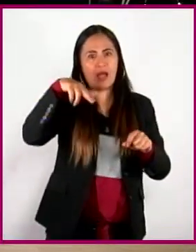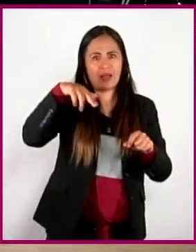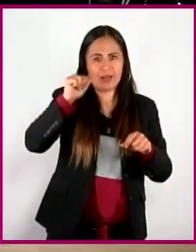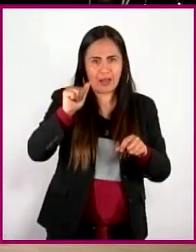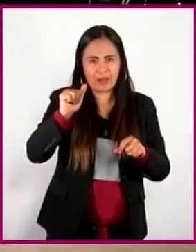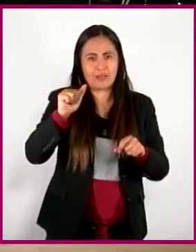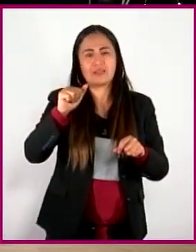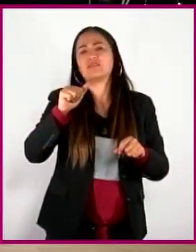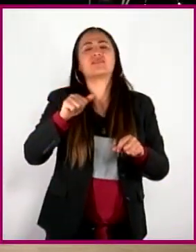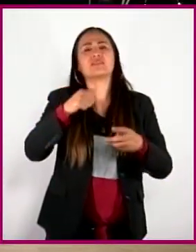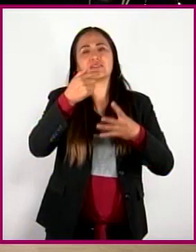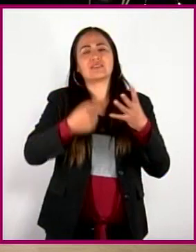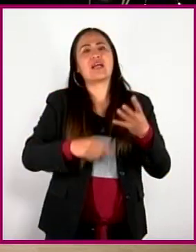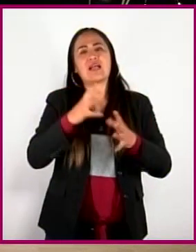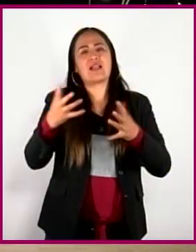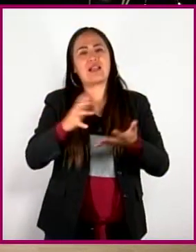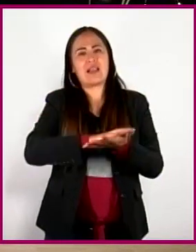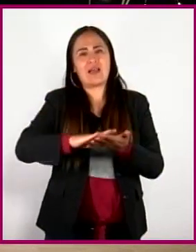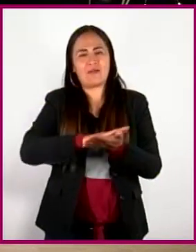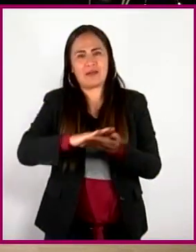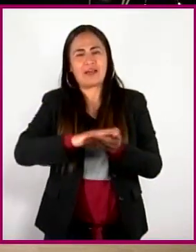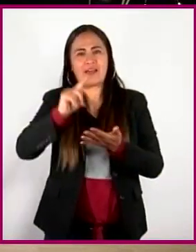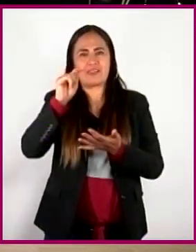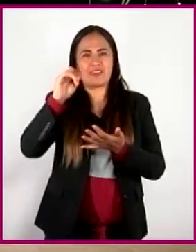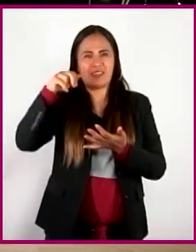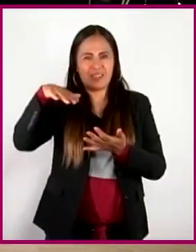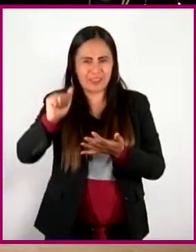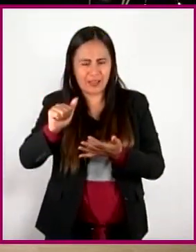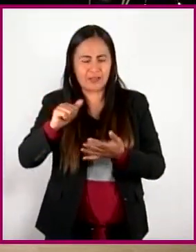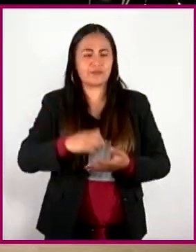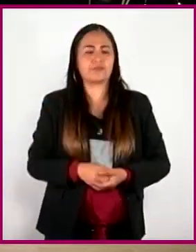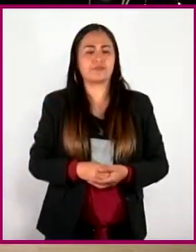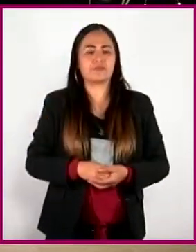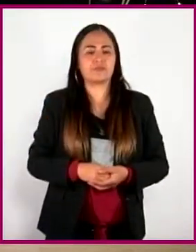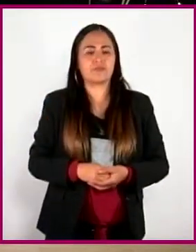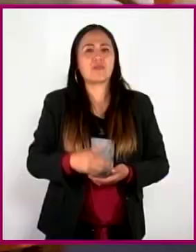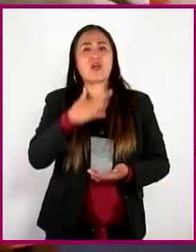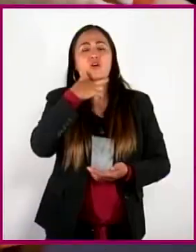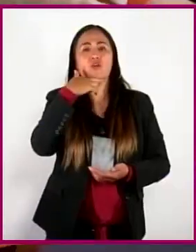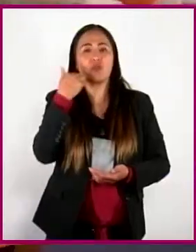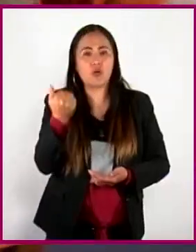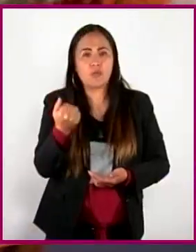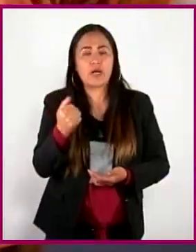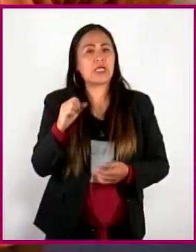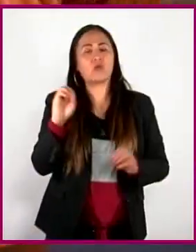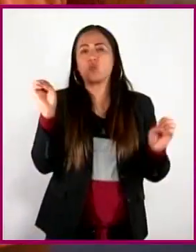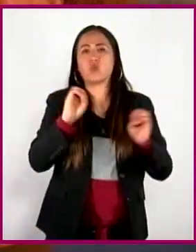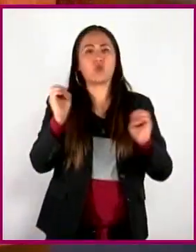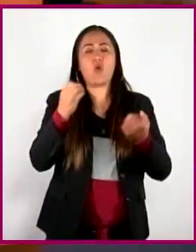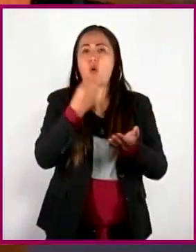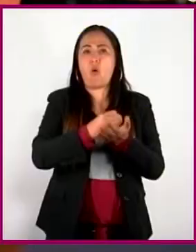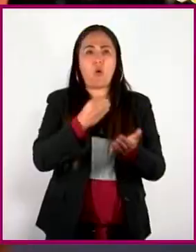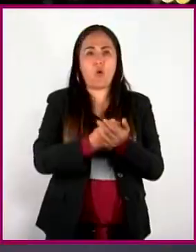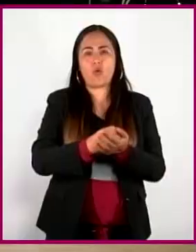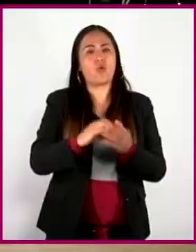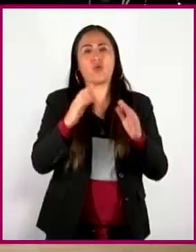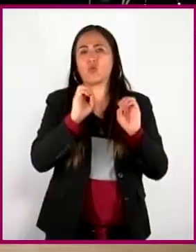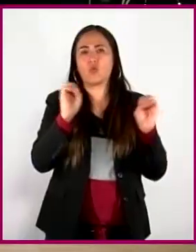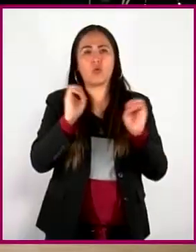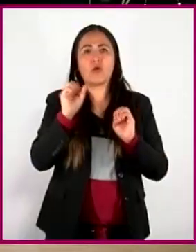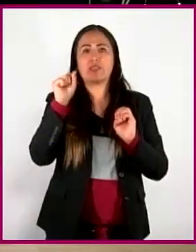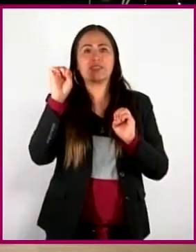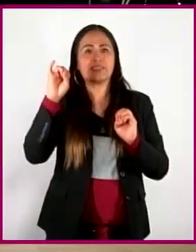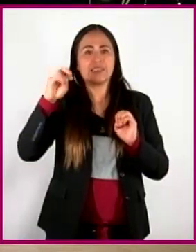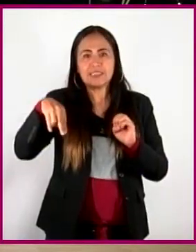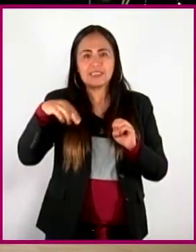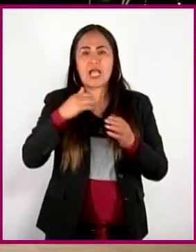Baratina, Luz Azul, o una de mis favoritas, Roma ni se conoce sin oro, ni se conoce sin amor. Ay,